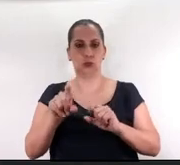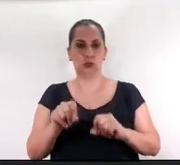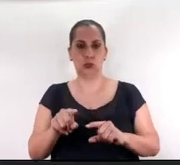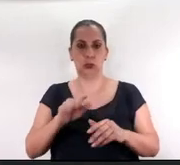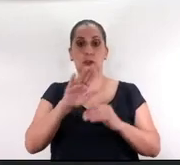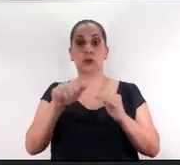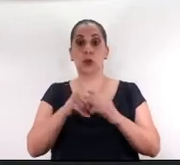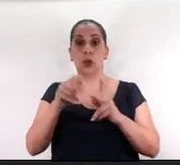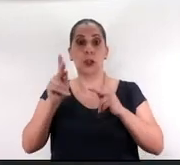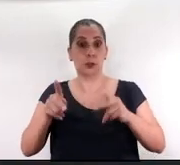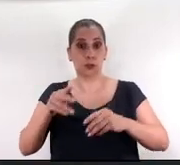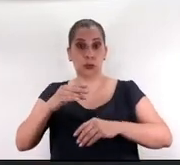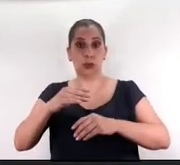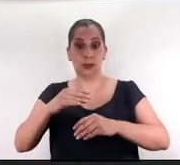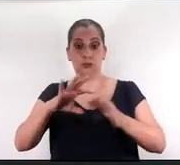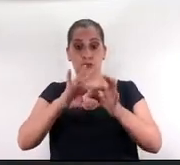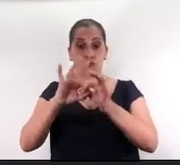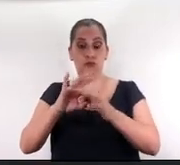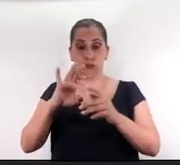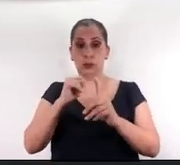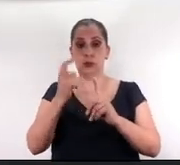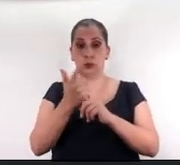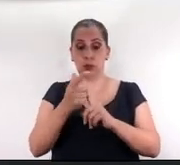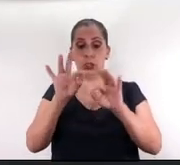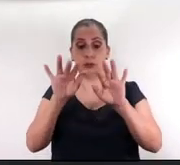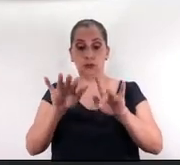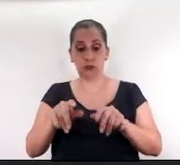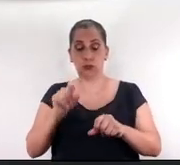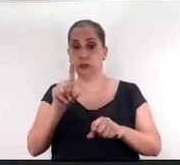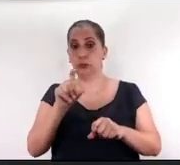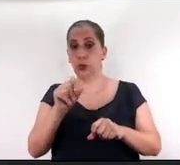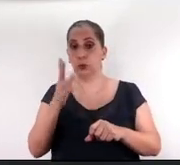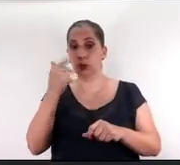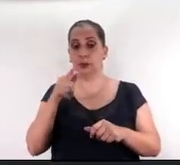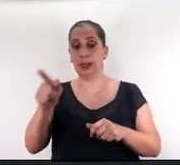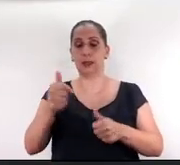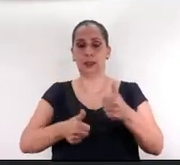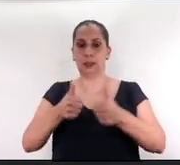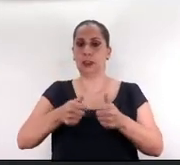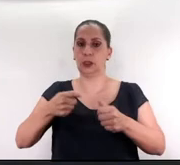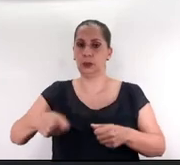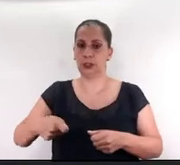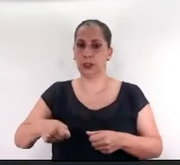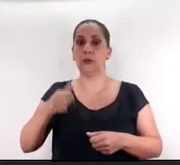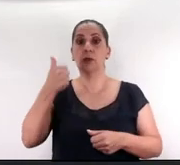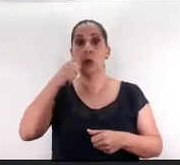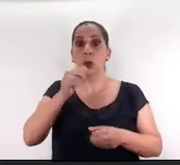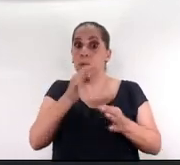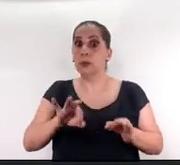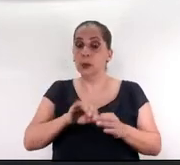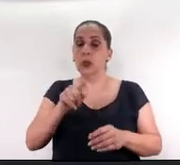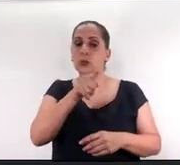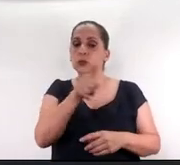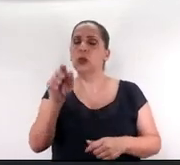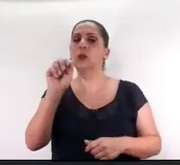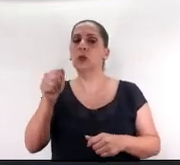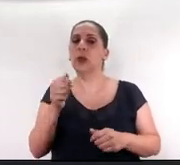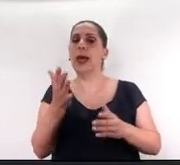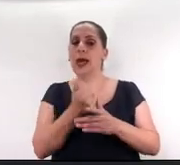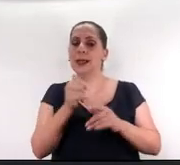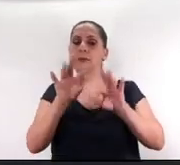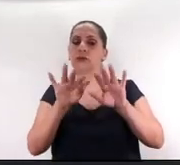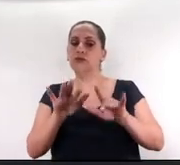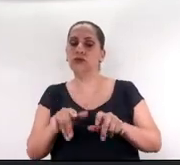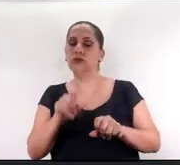de nuestros usuarios de redes sociales para el candidato presidencial. Por eso es importante recordarles que ustedes pueden hacer desde ya estas